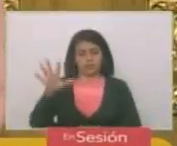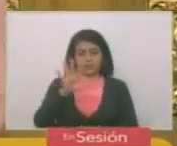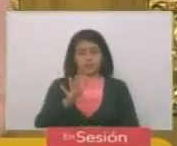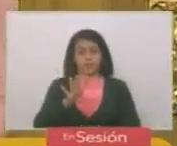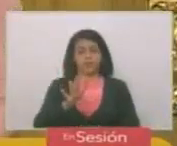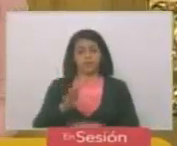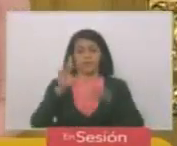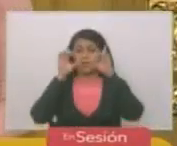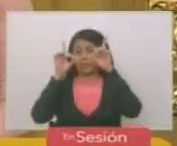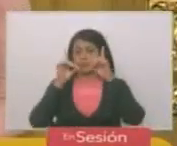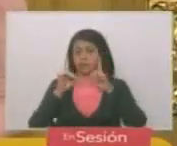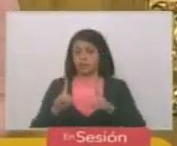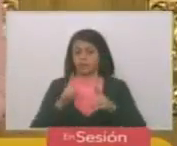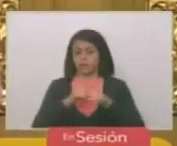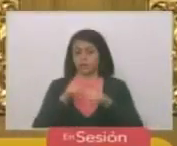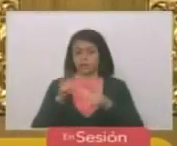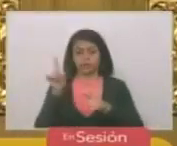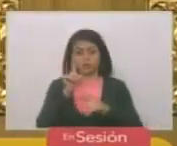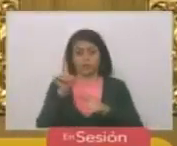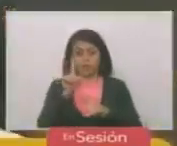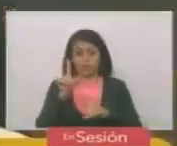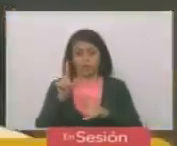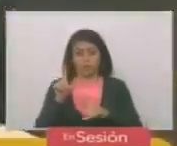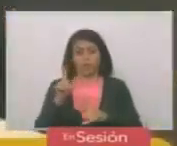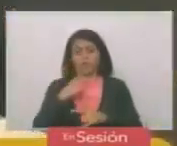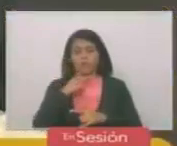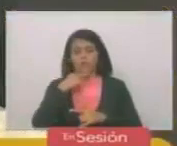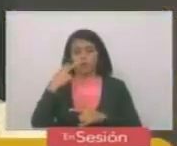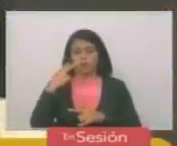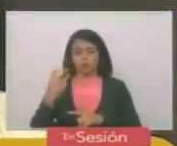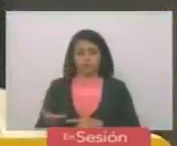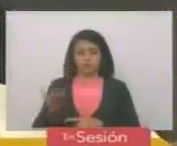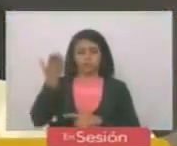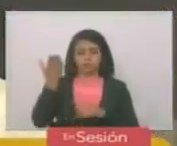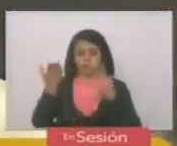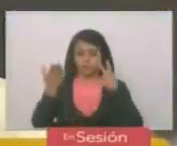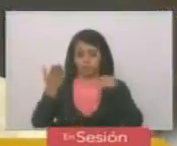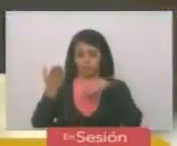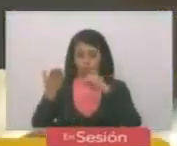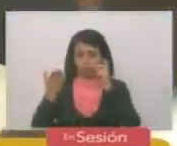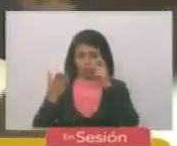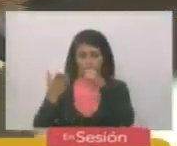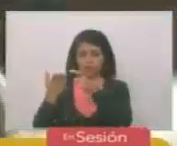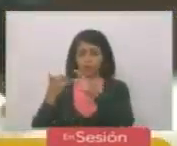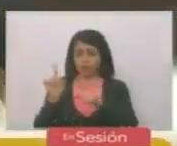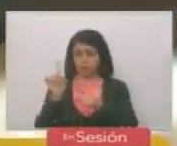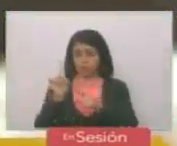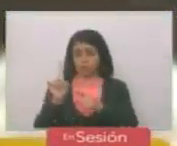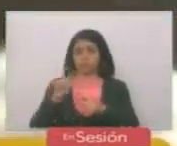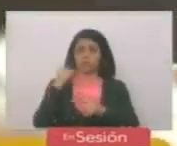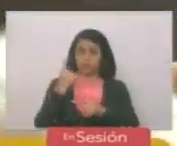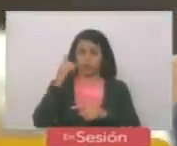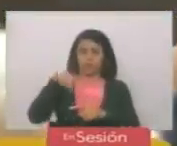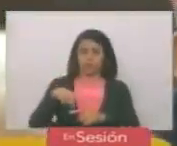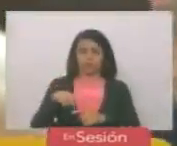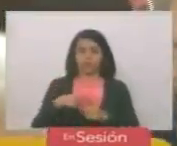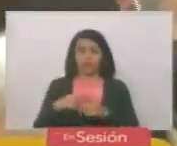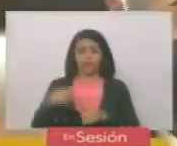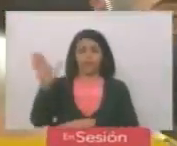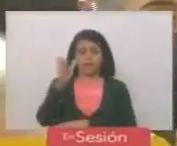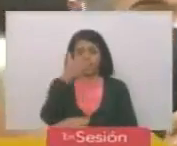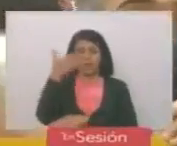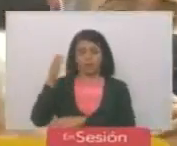la decisión de no solamente elevar la voz de nuestro pueblo, de no solamente levantar las